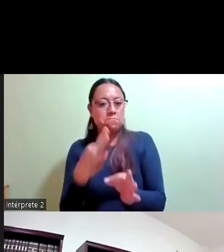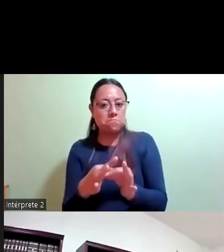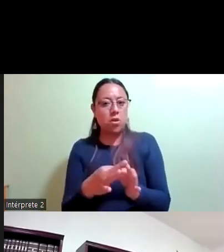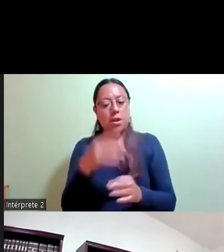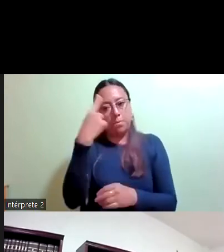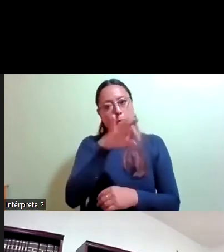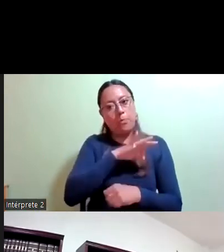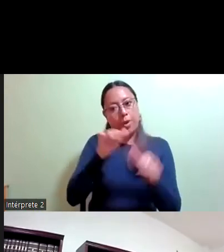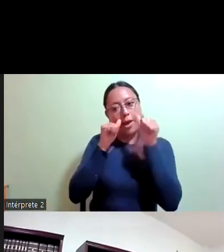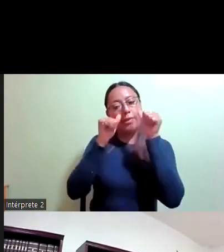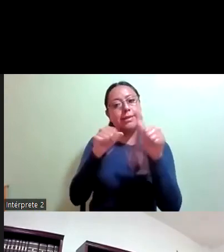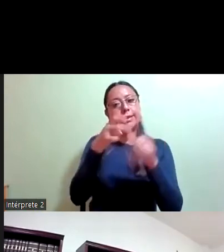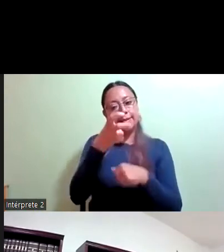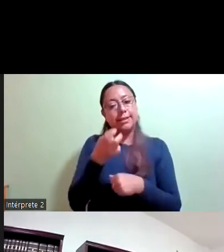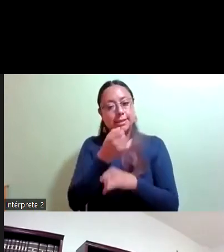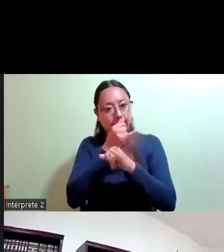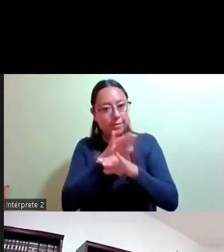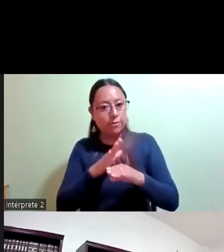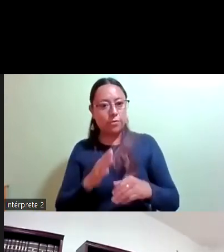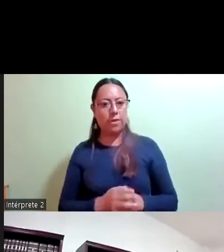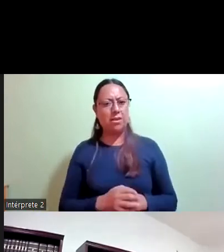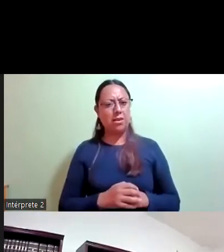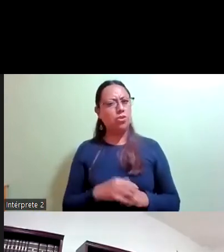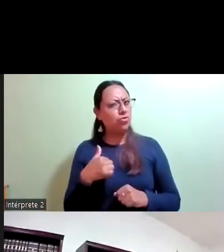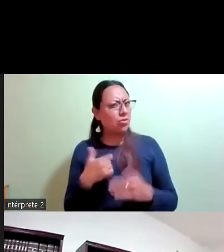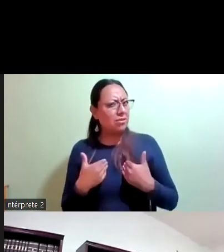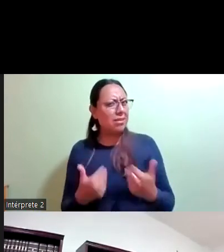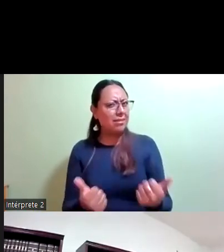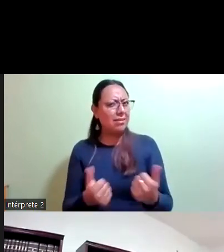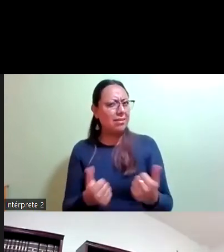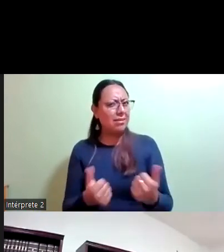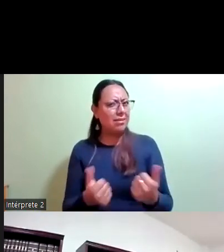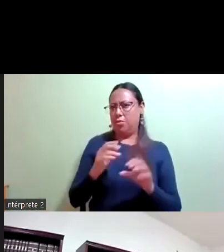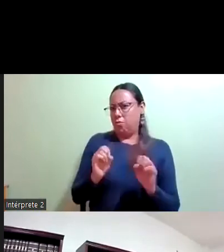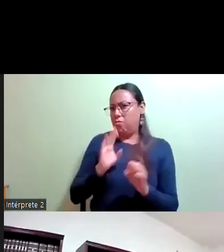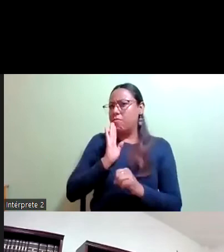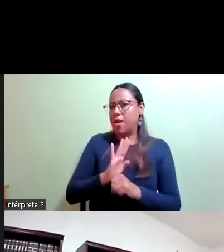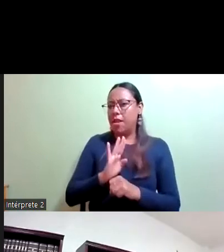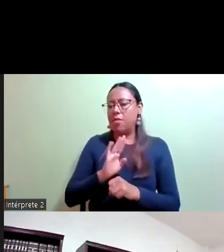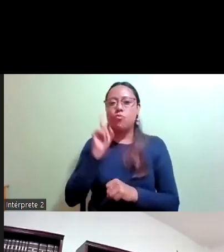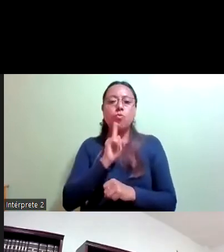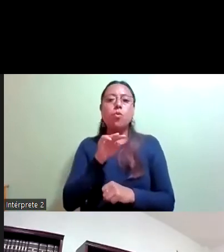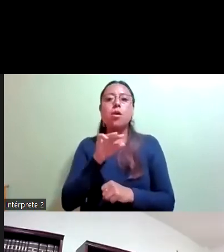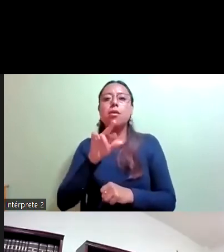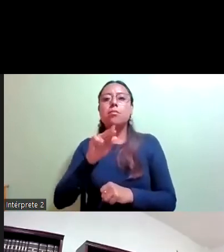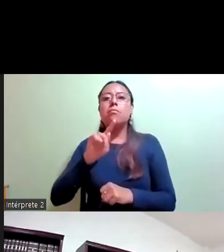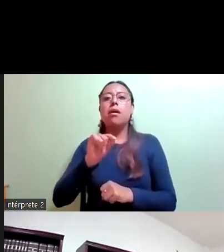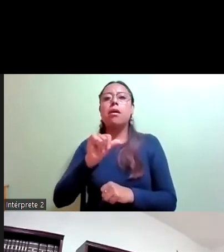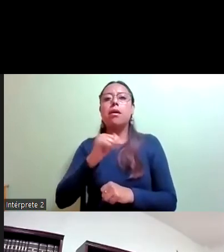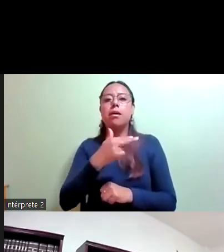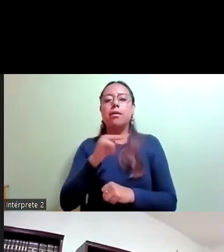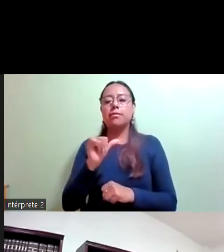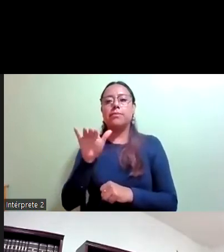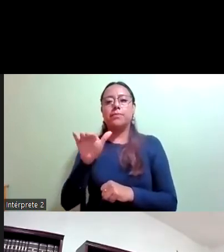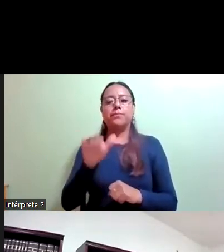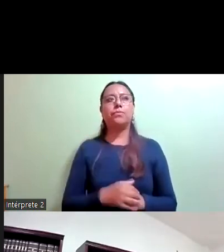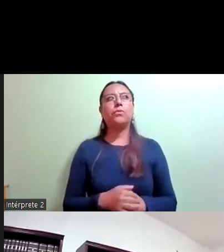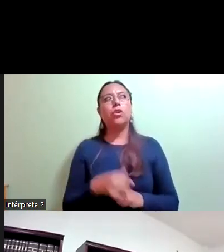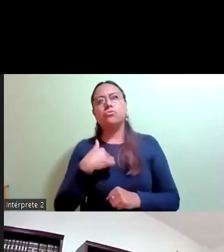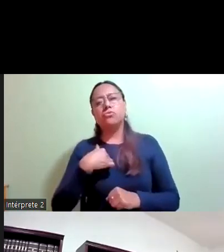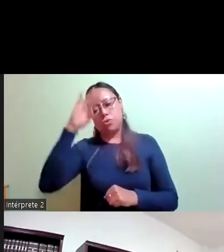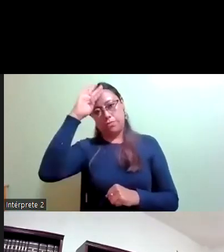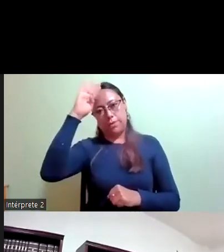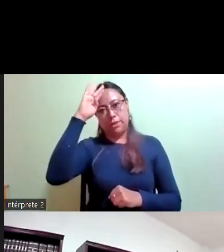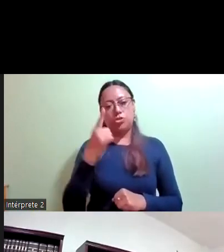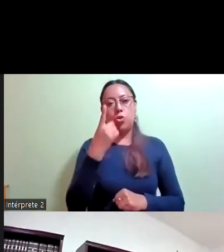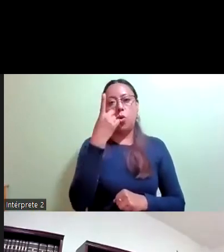petición. ¿Estoy entendiendo que es así o lo entendí mal, Marta? Sí, yo pienso en un dictamen, una